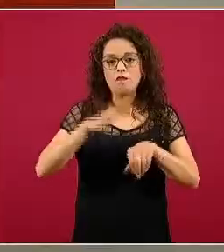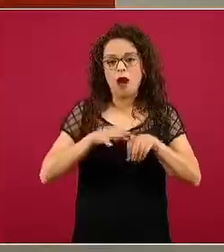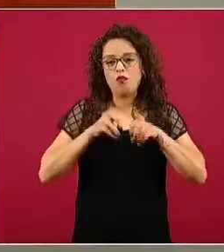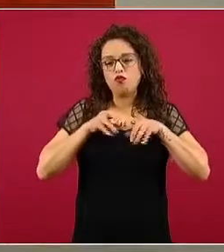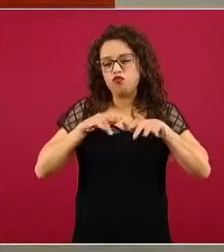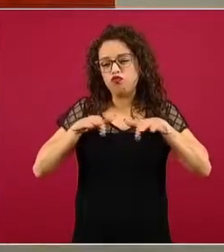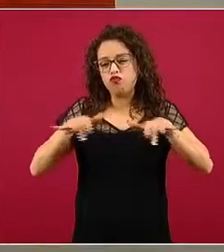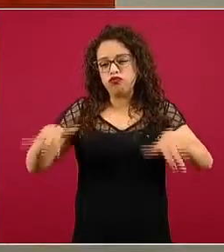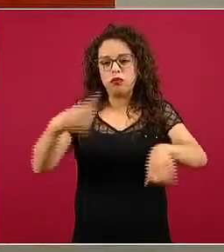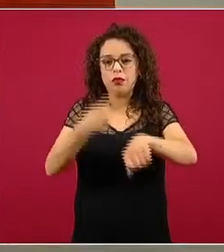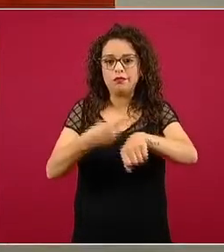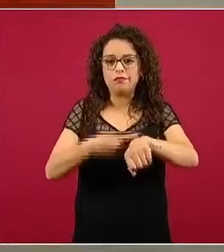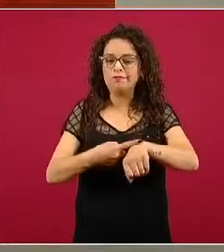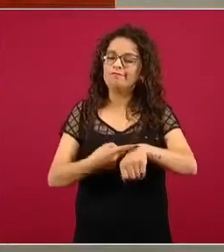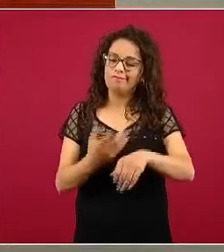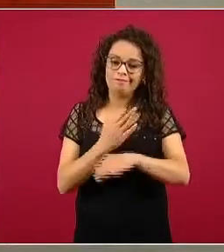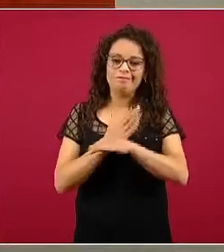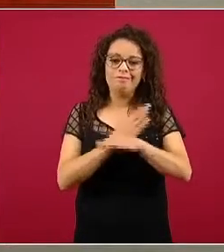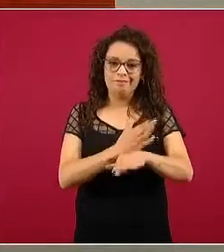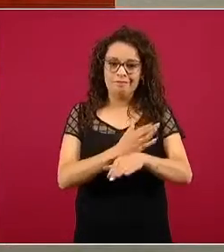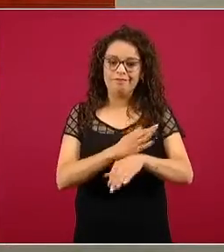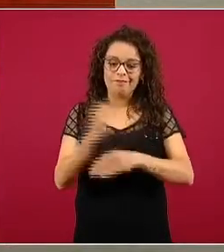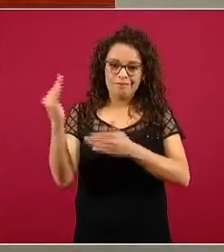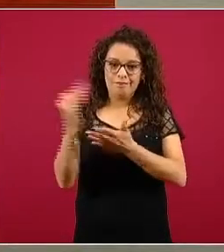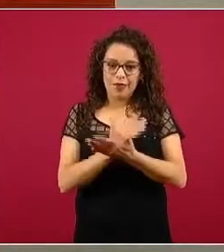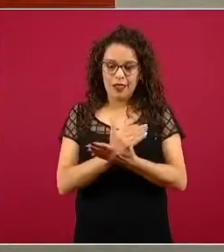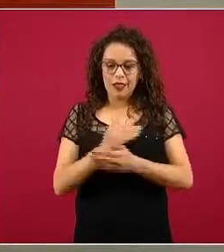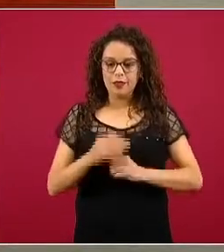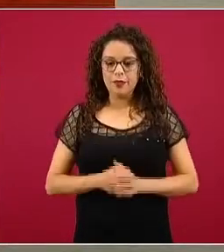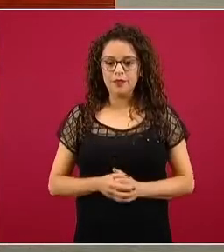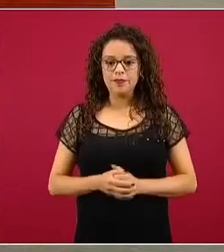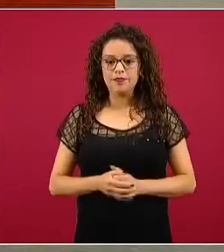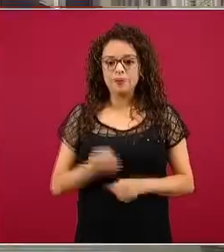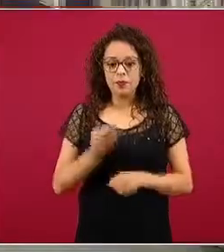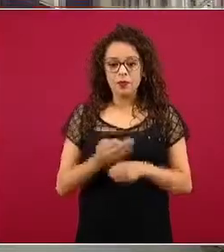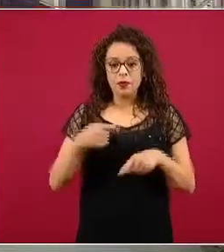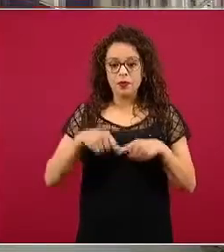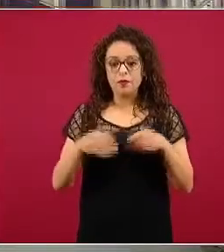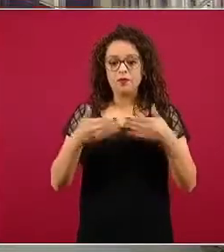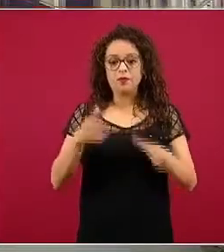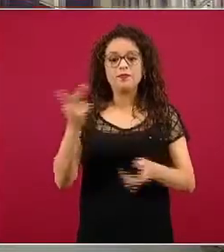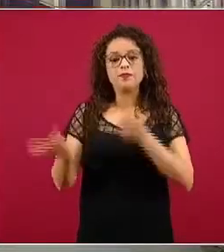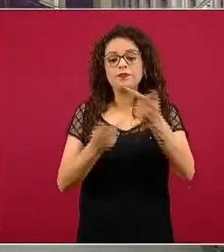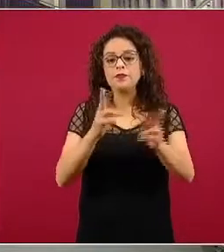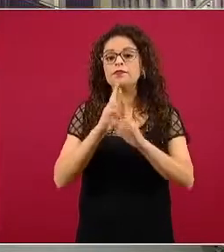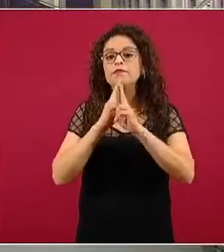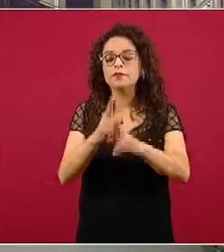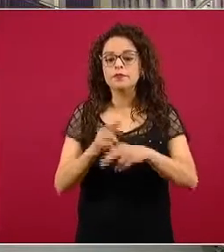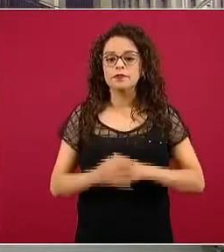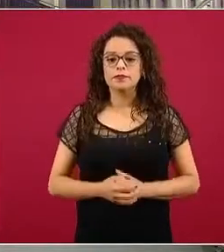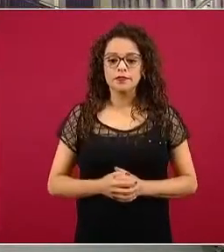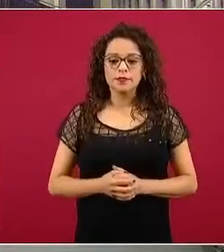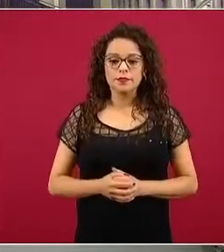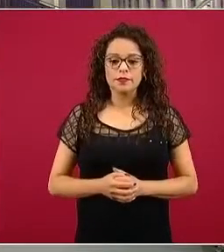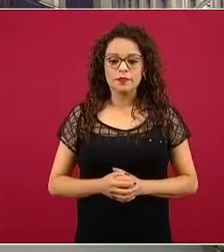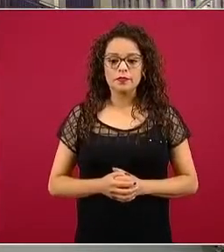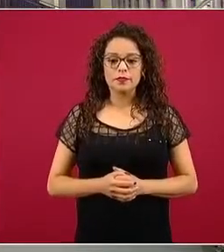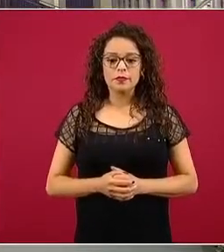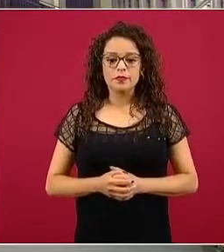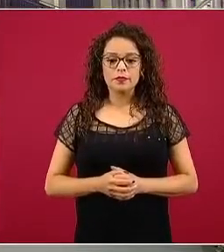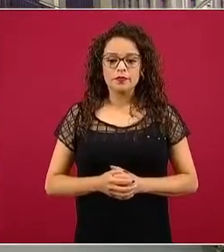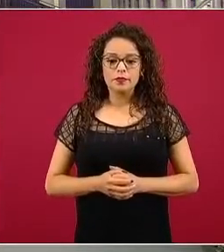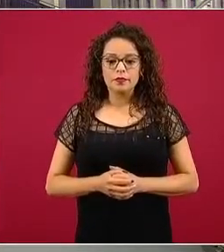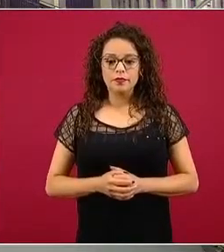la enfermedad. Vamos a pasar entonces a preguntas y respuestas. Aquí levantaron la mano, aquí también, luego pasamos de este lado.